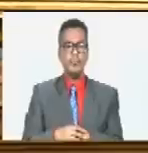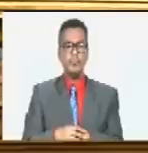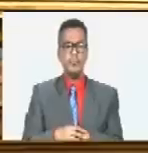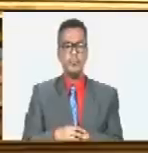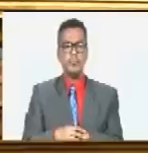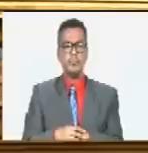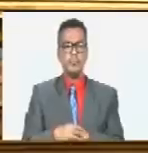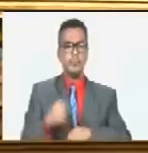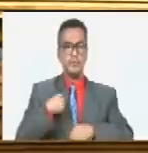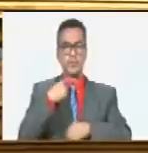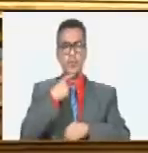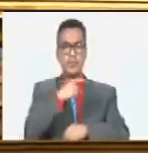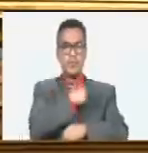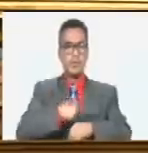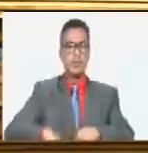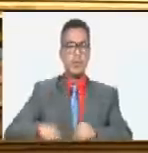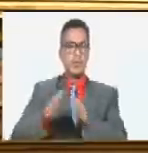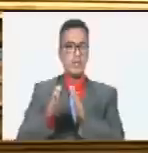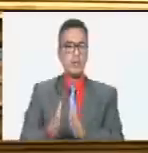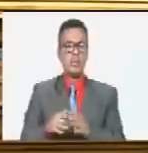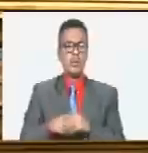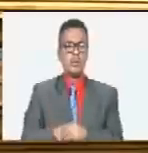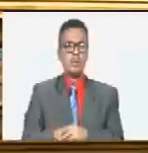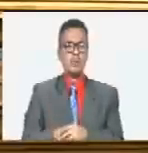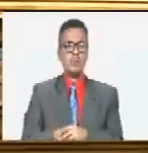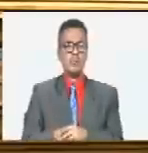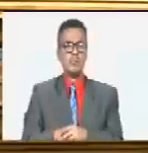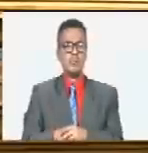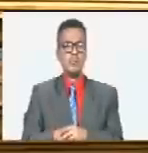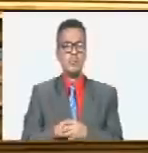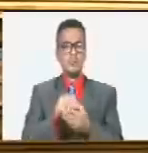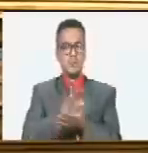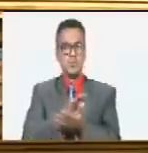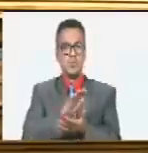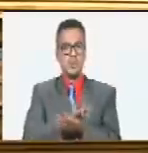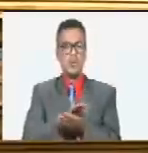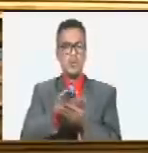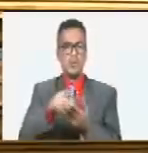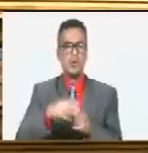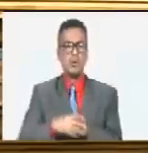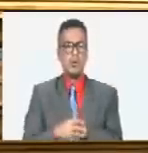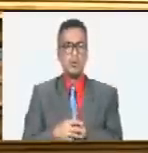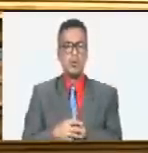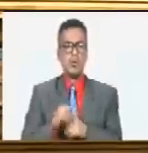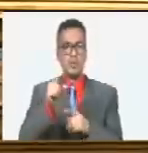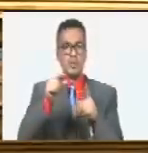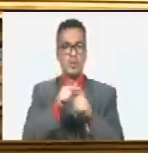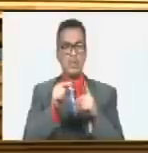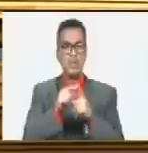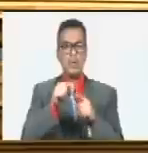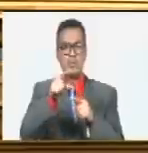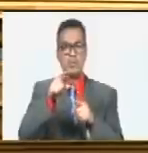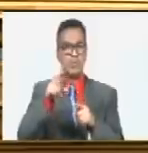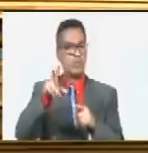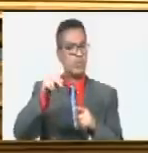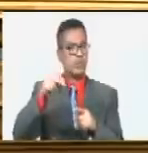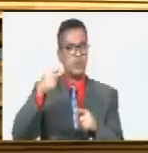presidenta, con calma? Y esa palabra no existía para ella.